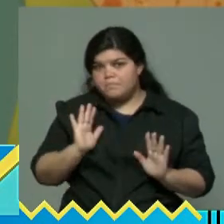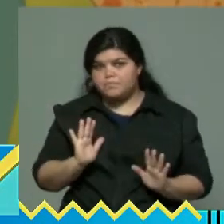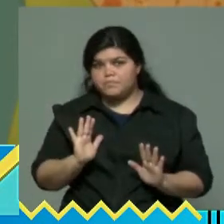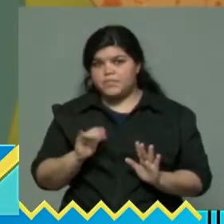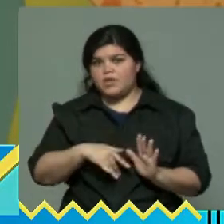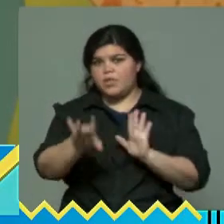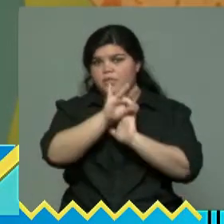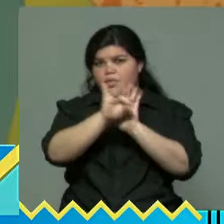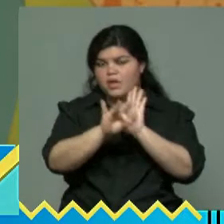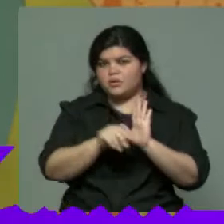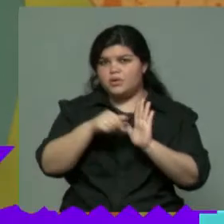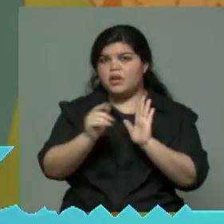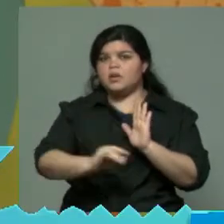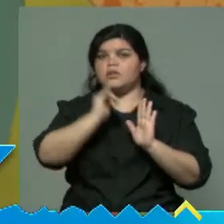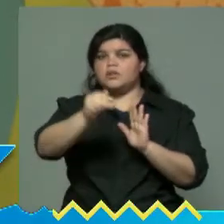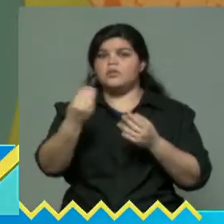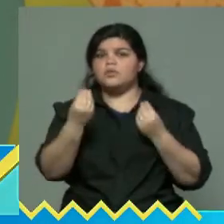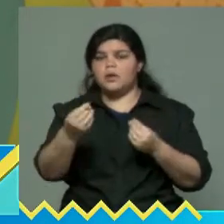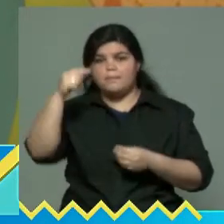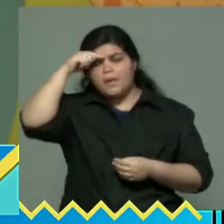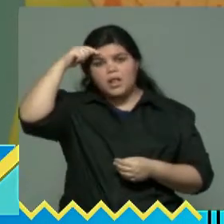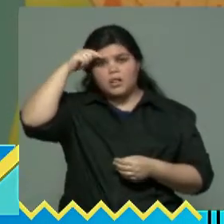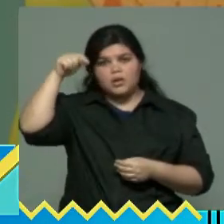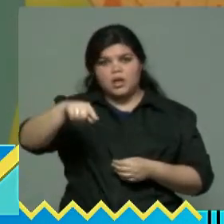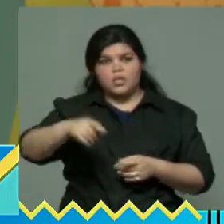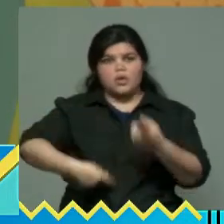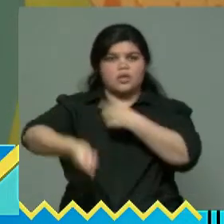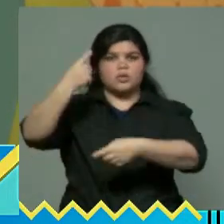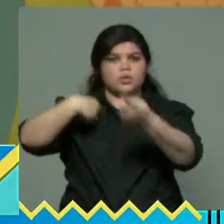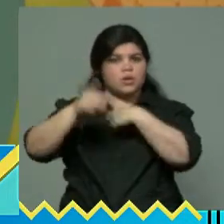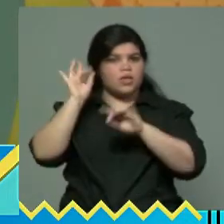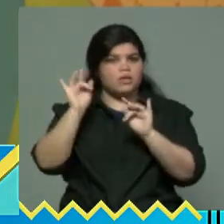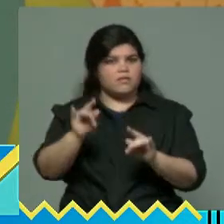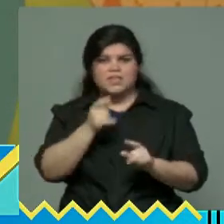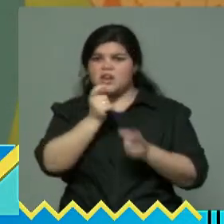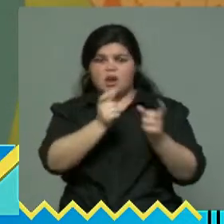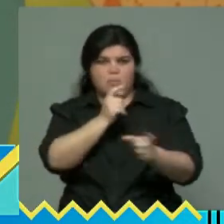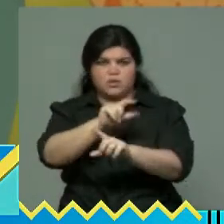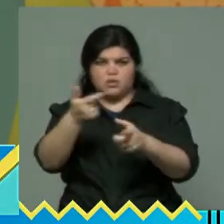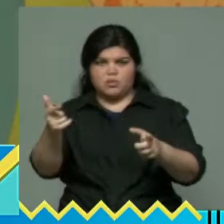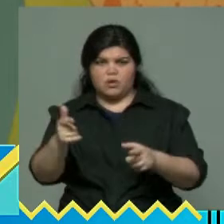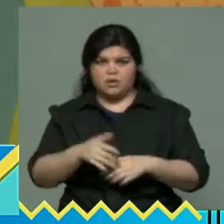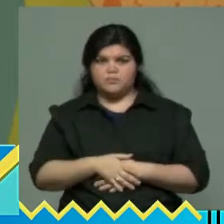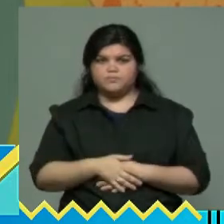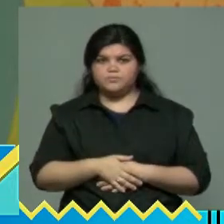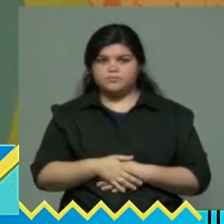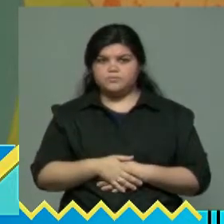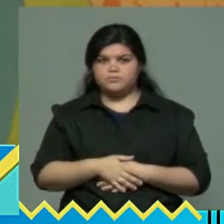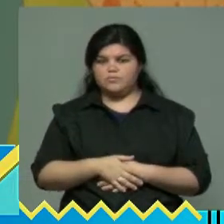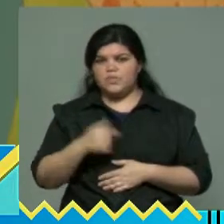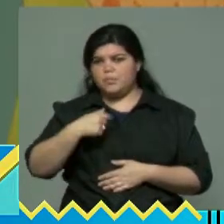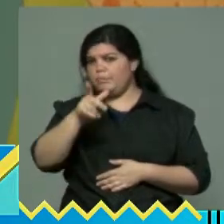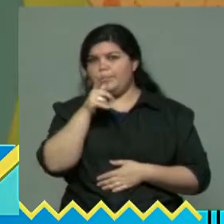datos, Santiago Maldonado es una historia compleja, difícil, que todavía no tiene respuesta, pero que va por un andarivel. Yo creo que la